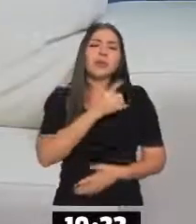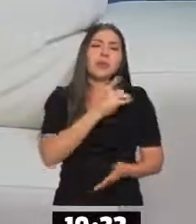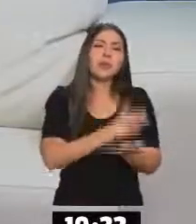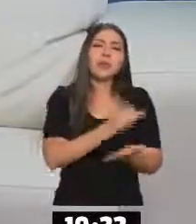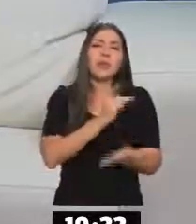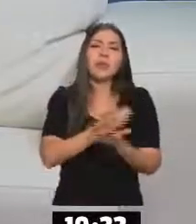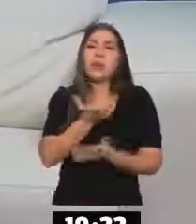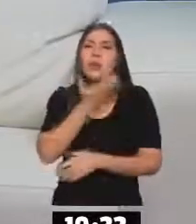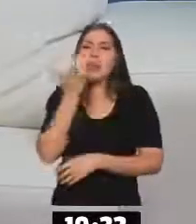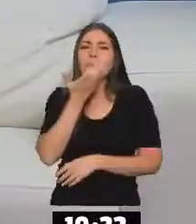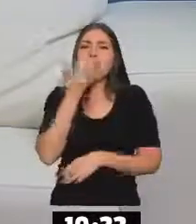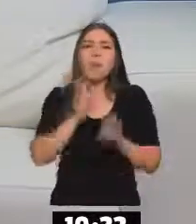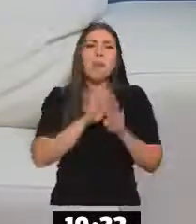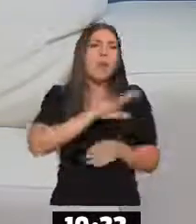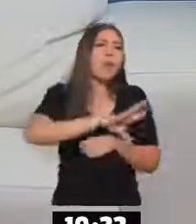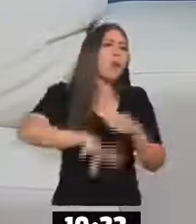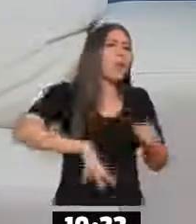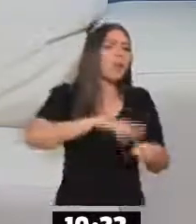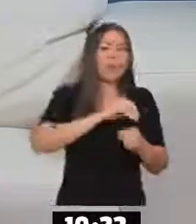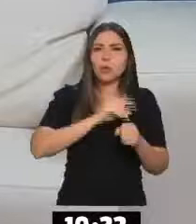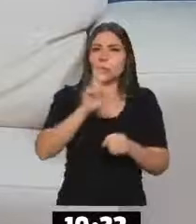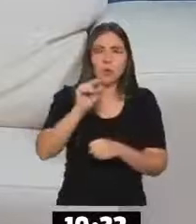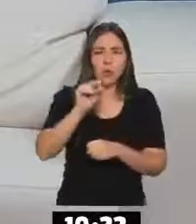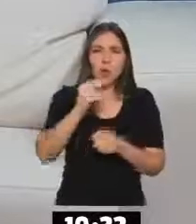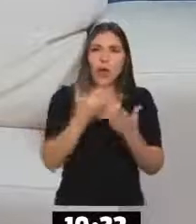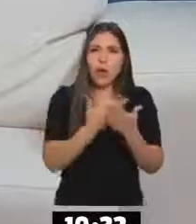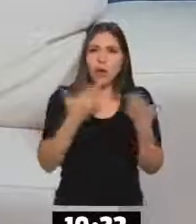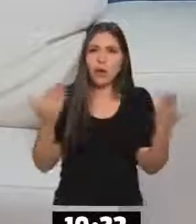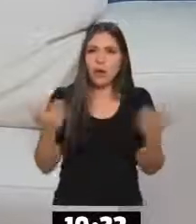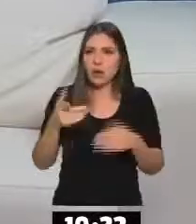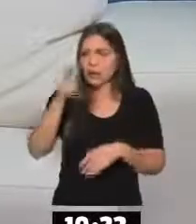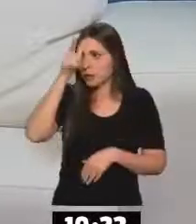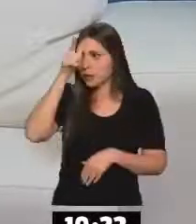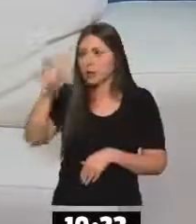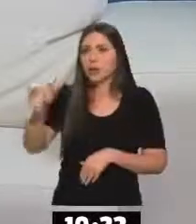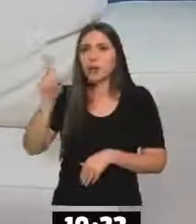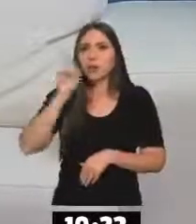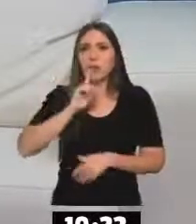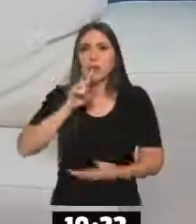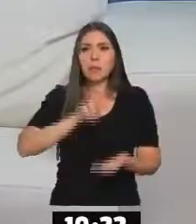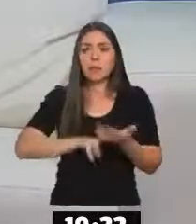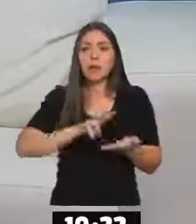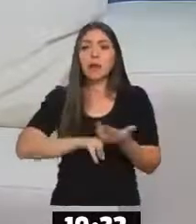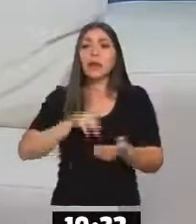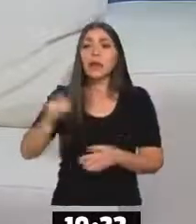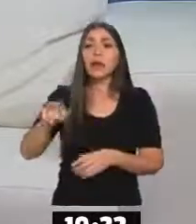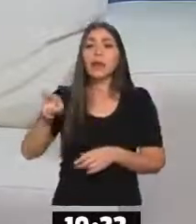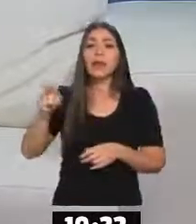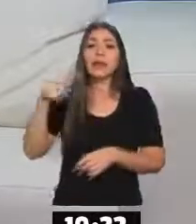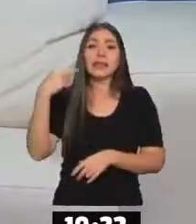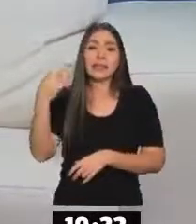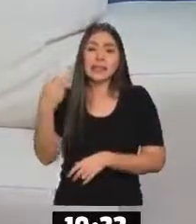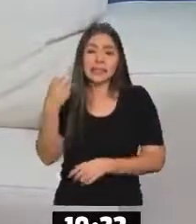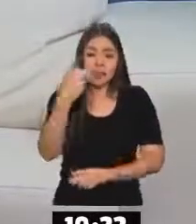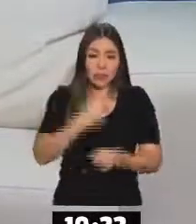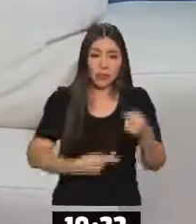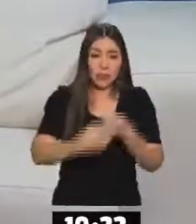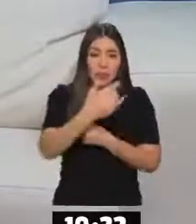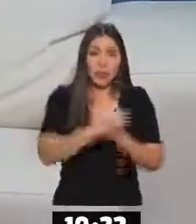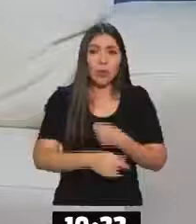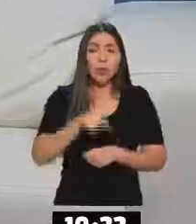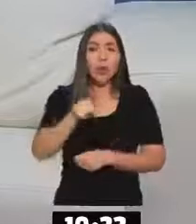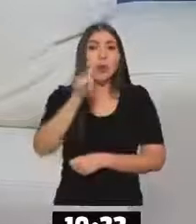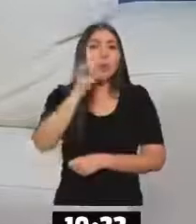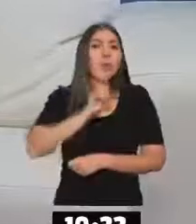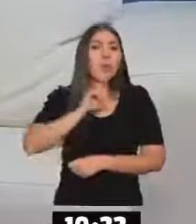cuenta de la importancia de la mujer. No quiere decir que Mujeres Inquebrantables solamente se basa en el tema de mujeres. Realmente se enfoca al